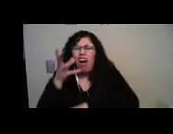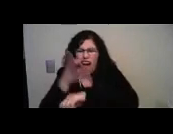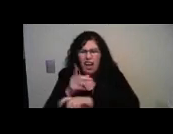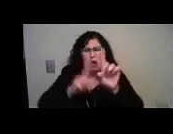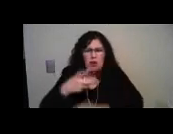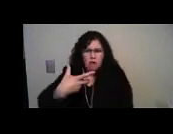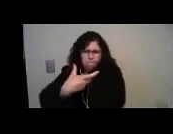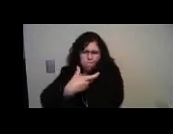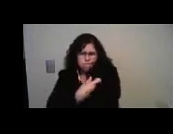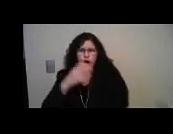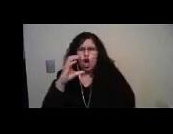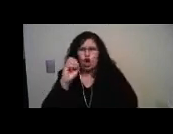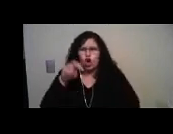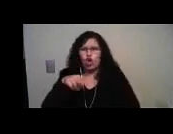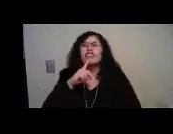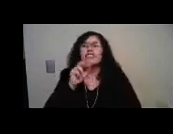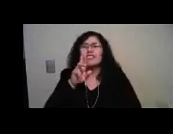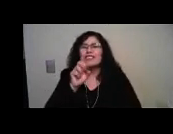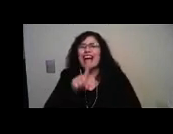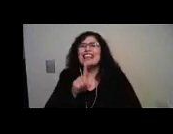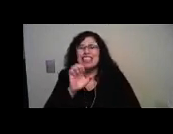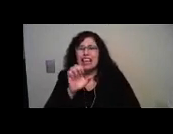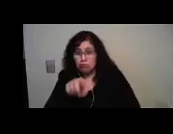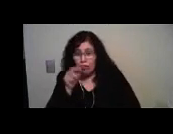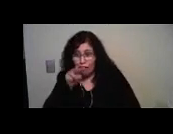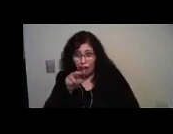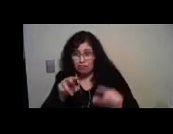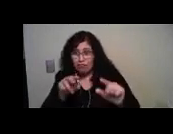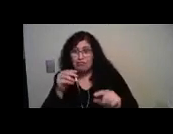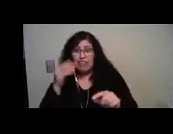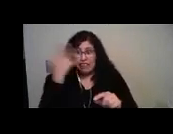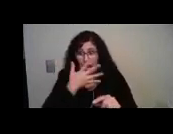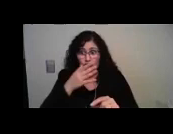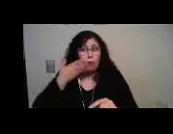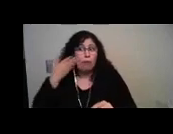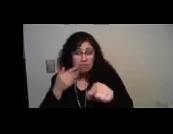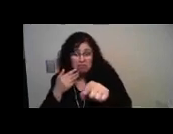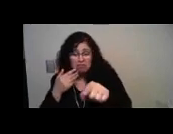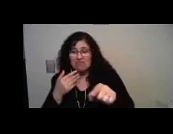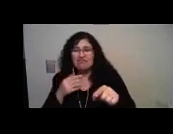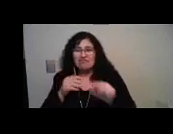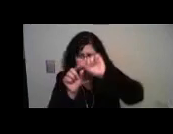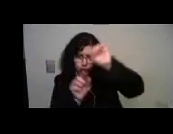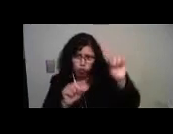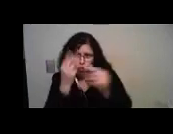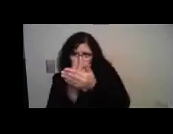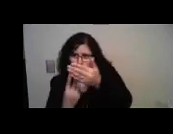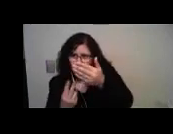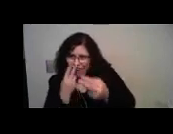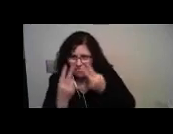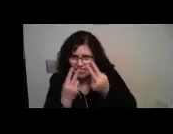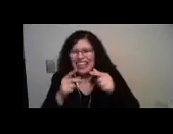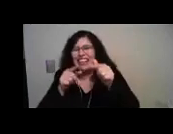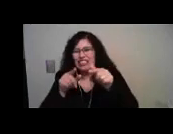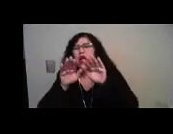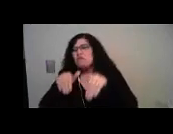veces una geografía, ya que es lo que se muestra acá arriba, que tiene un medio de contraste, ¿se da cuenta? ¿Ya? Entonces, depende muchas veces de los equipos